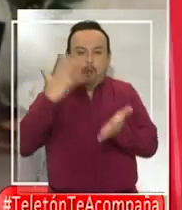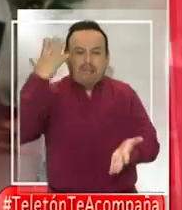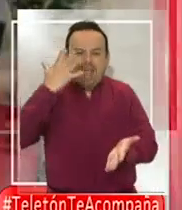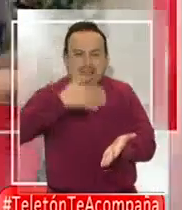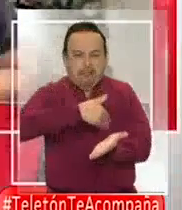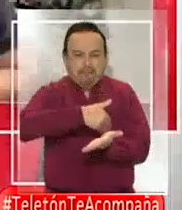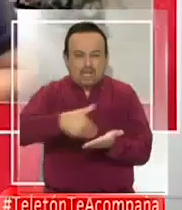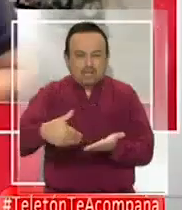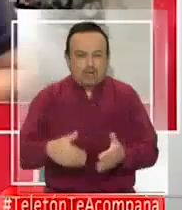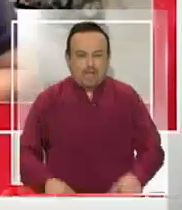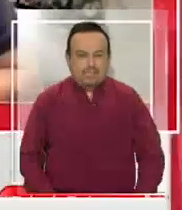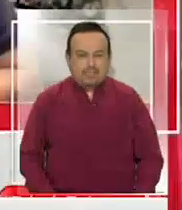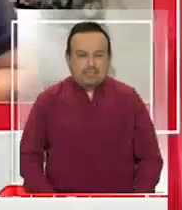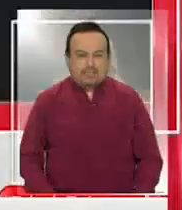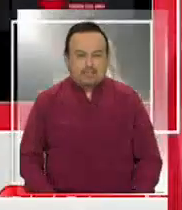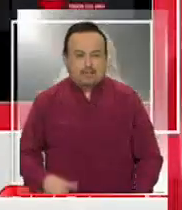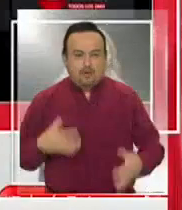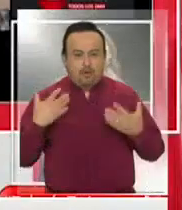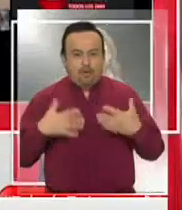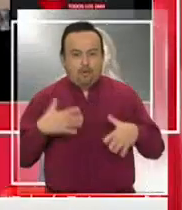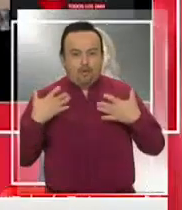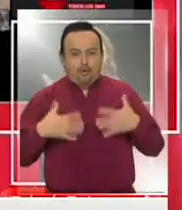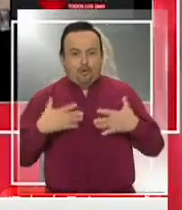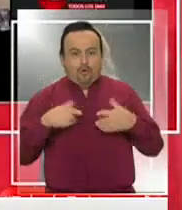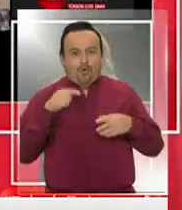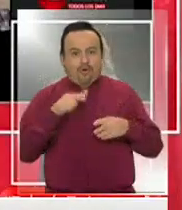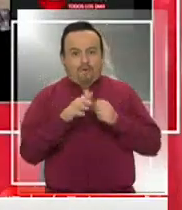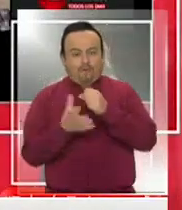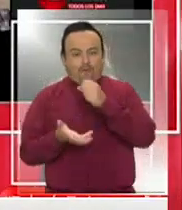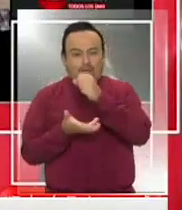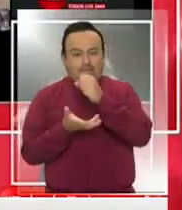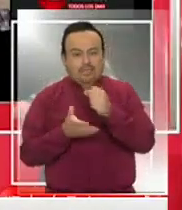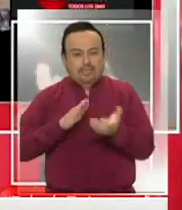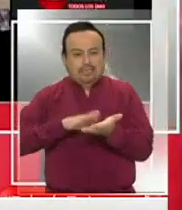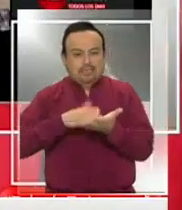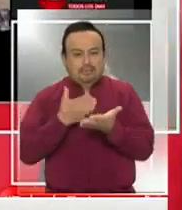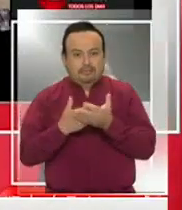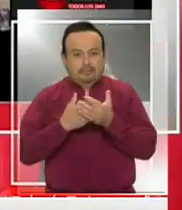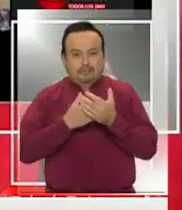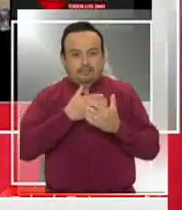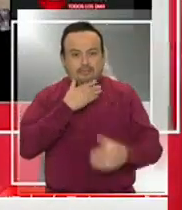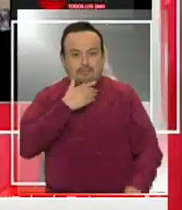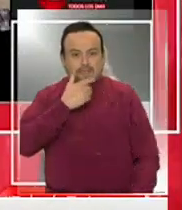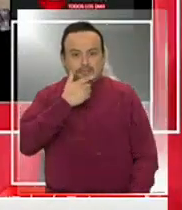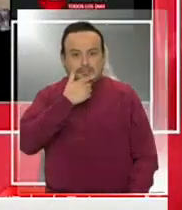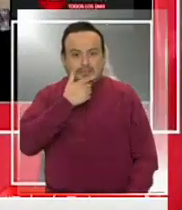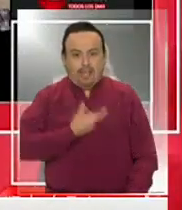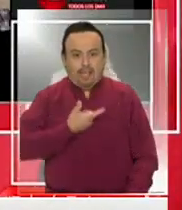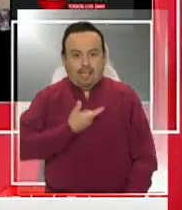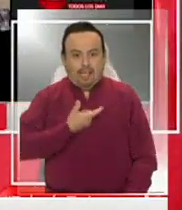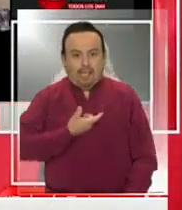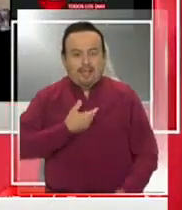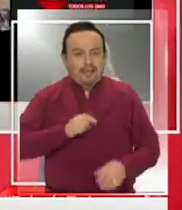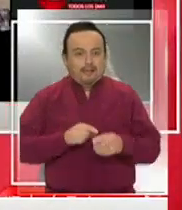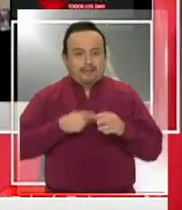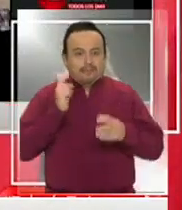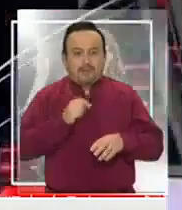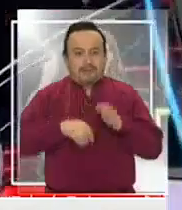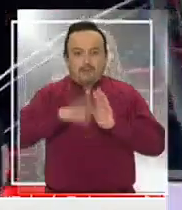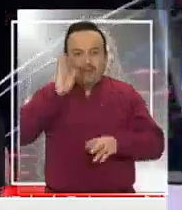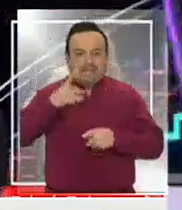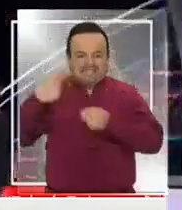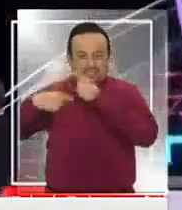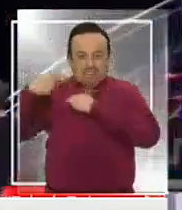de pesos que ponemos del Fondo de Salud. Fue la cara de don Francisco tras la donación más alta que se ha registrado en la historia